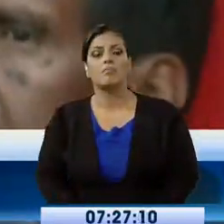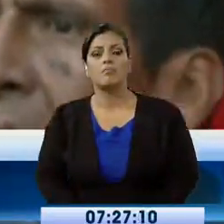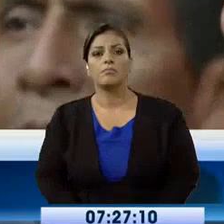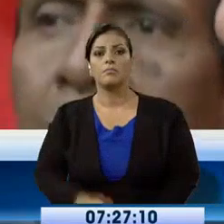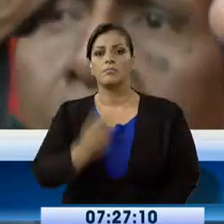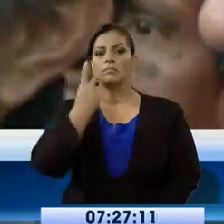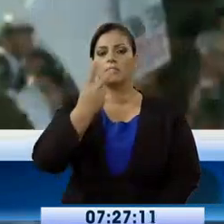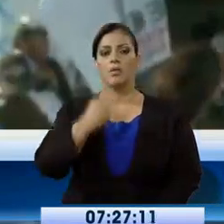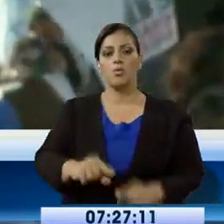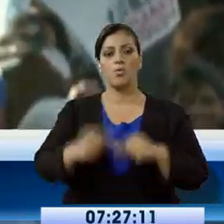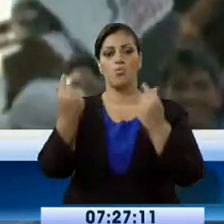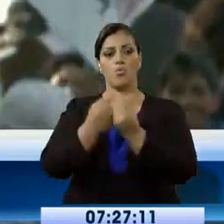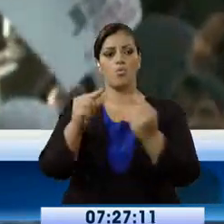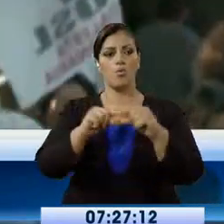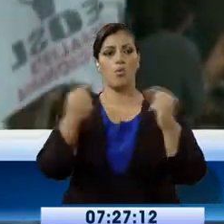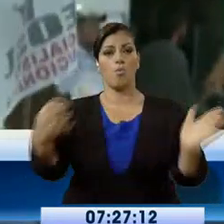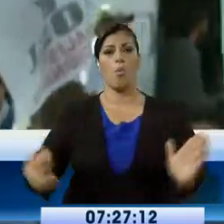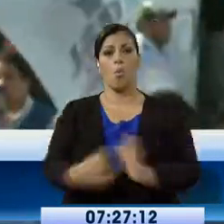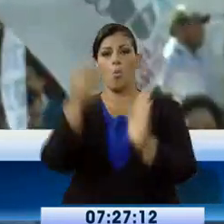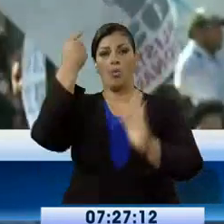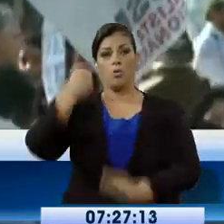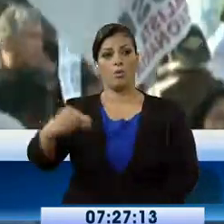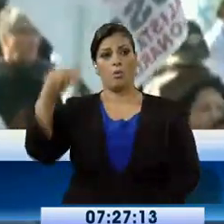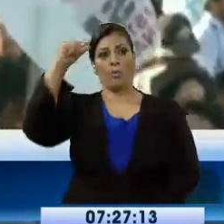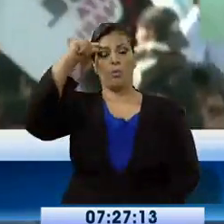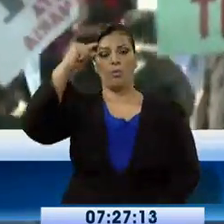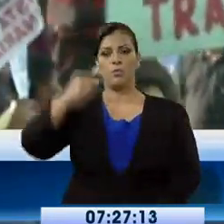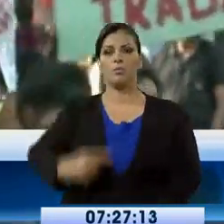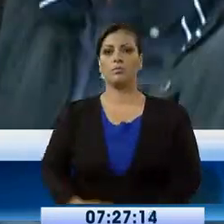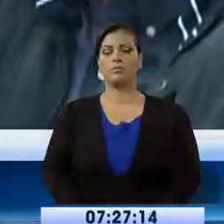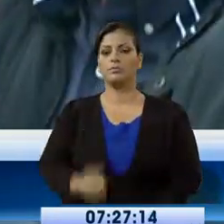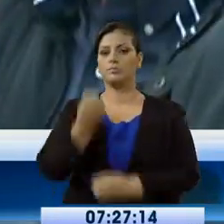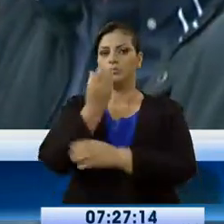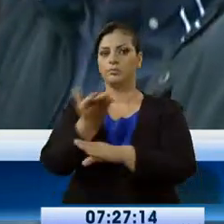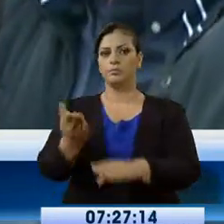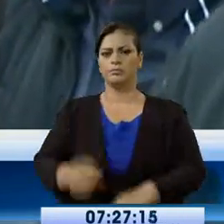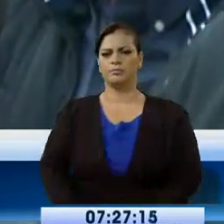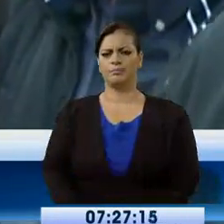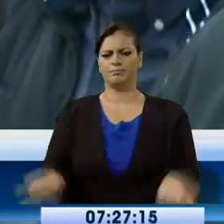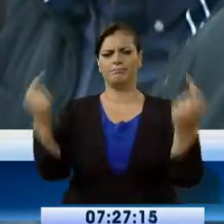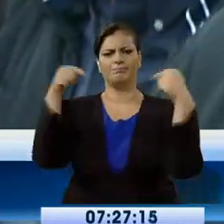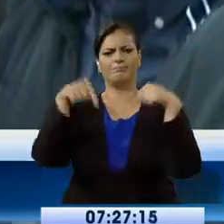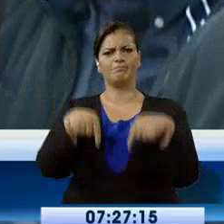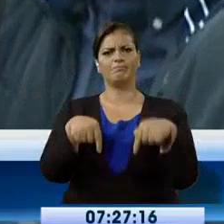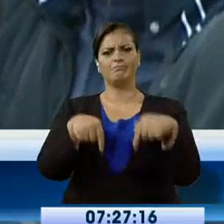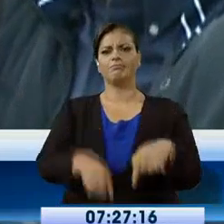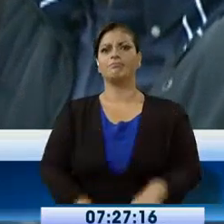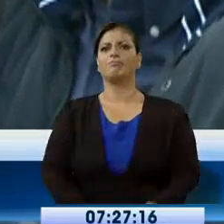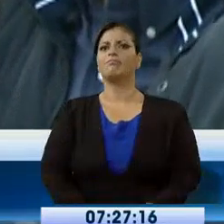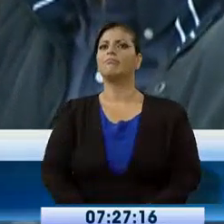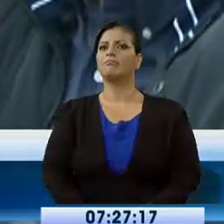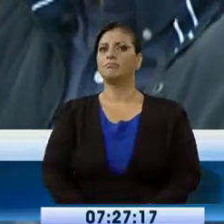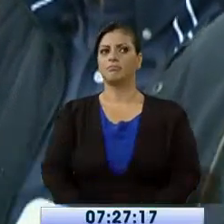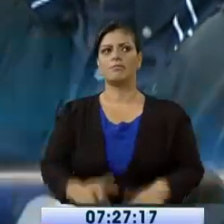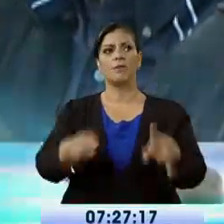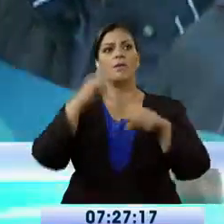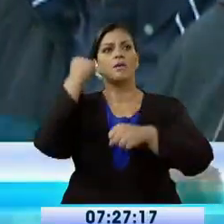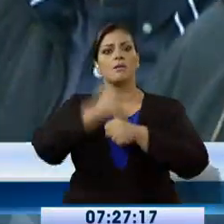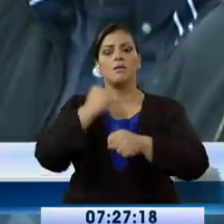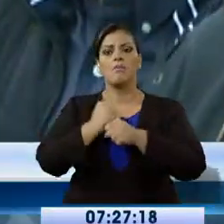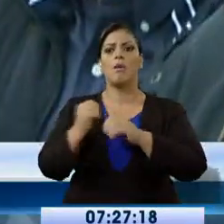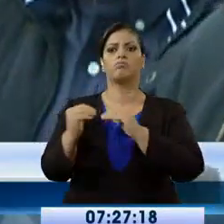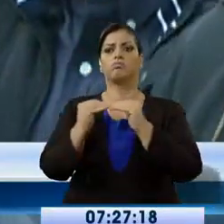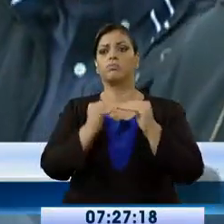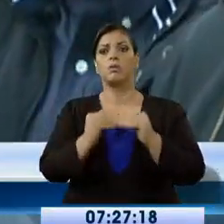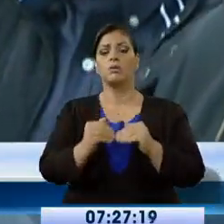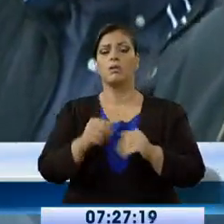los sindicalistas, quienes argumentan los motivos de salir a protestar. Por solución a la conflictividad laboral, por solución que